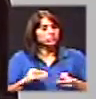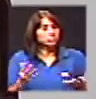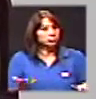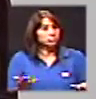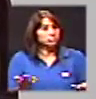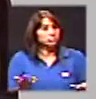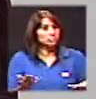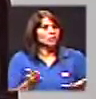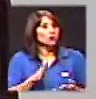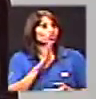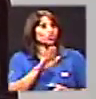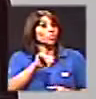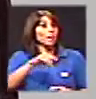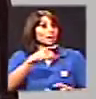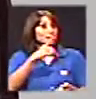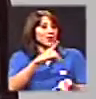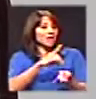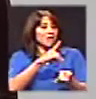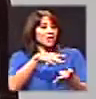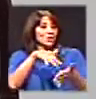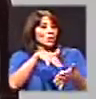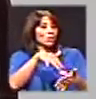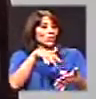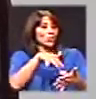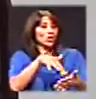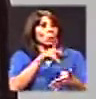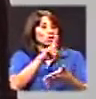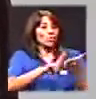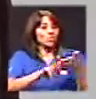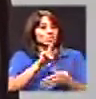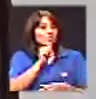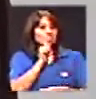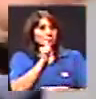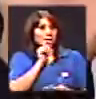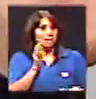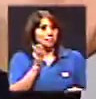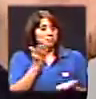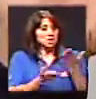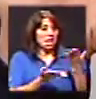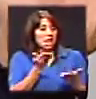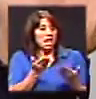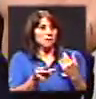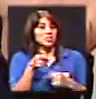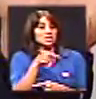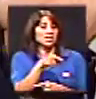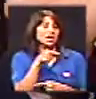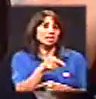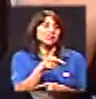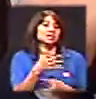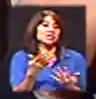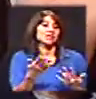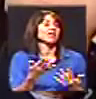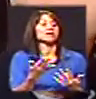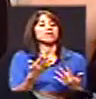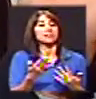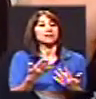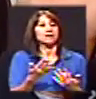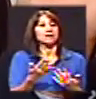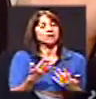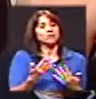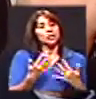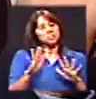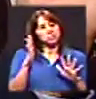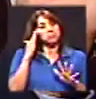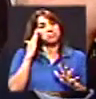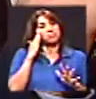Bueno, su doctorado, Marlo, lo hizo en una universidad privada y tal vez ese podría ser en algún momento frente a los problemas que tendrán